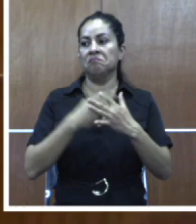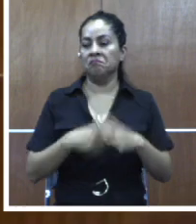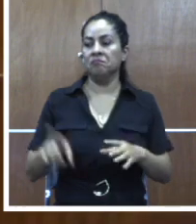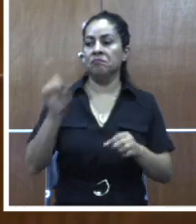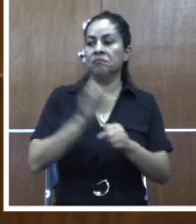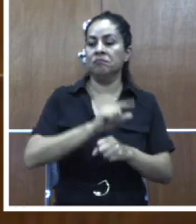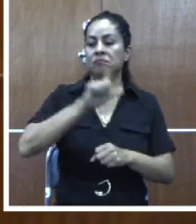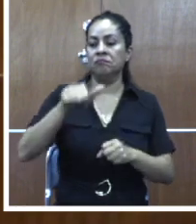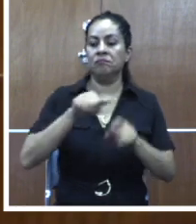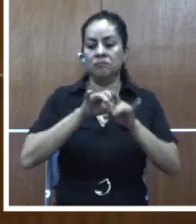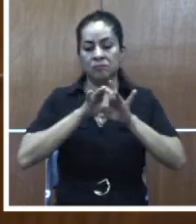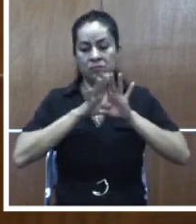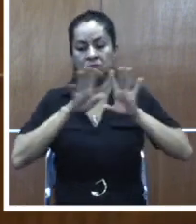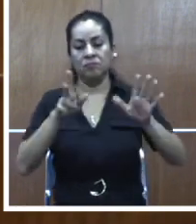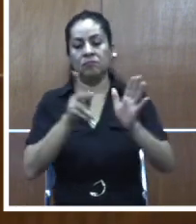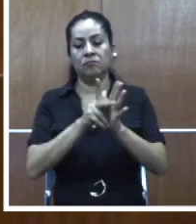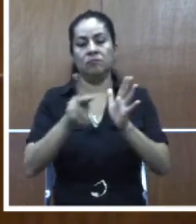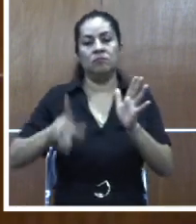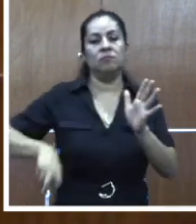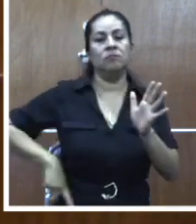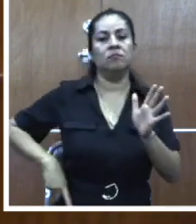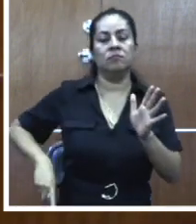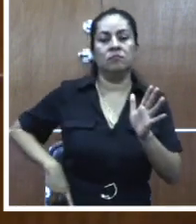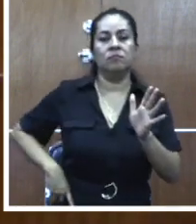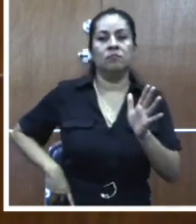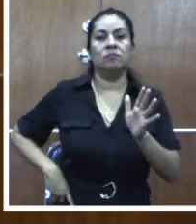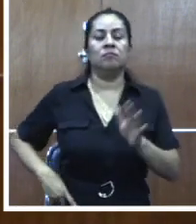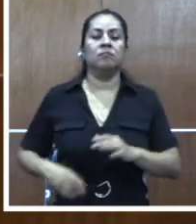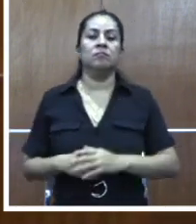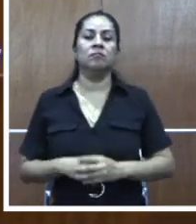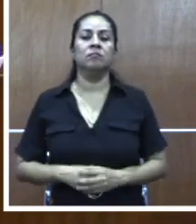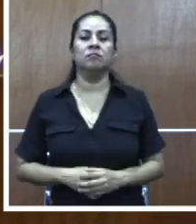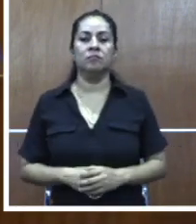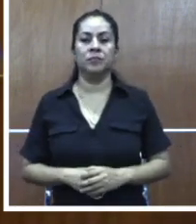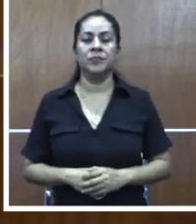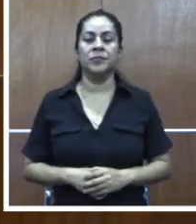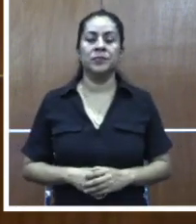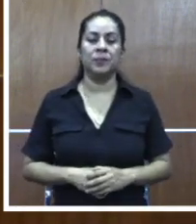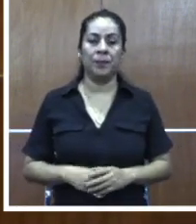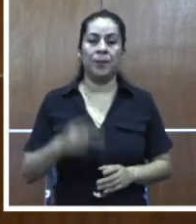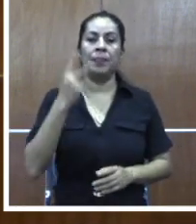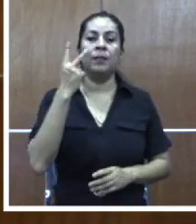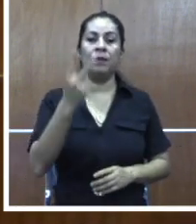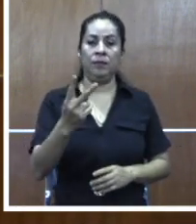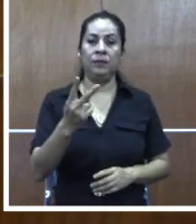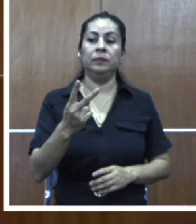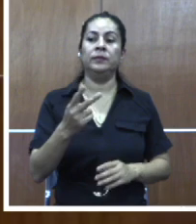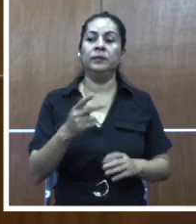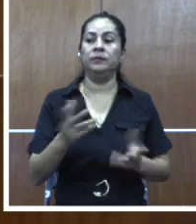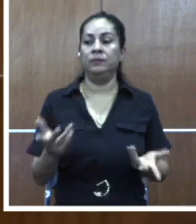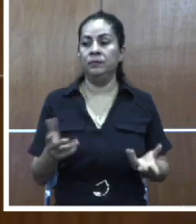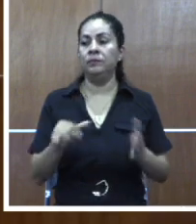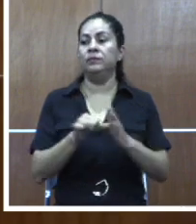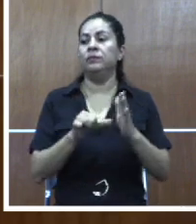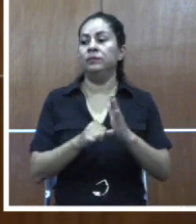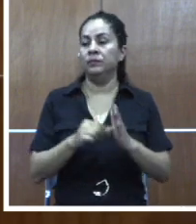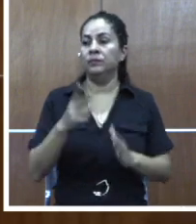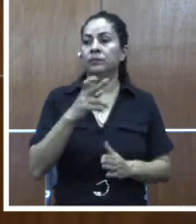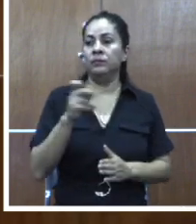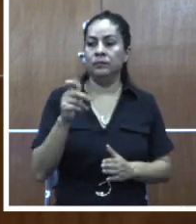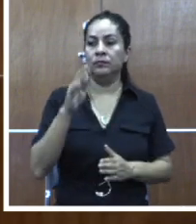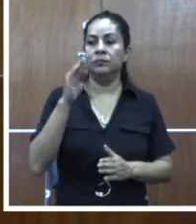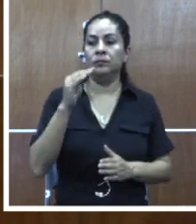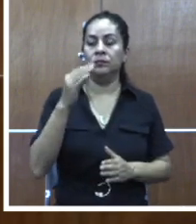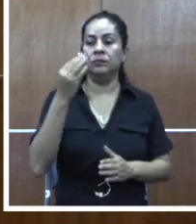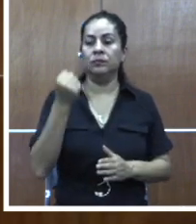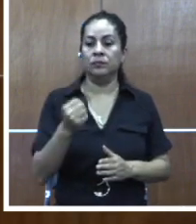el día siguiente de su publicación en el periódico oficial del Gobierno del Estado de Guerrero. Segundo, en términos del artículo